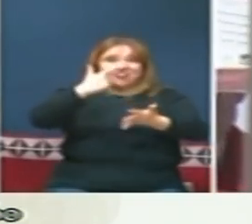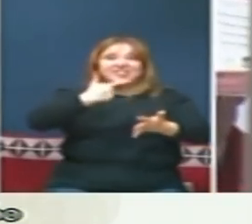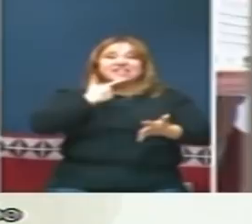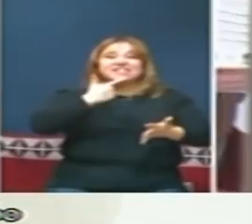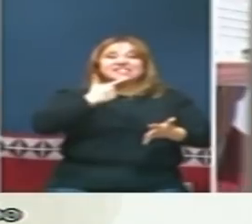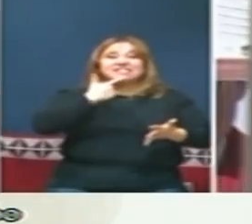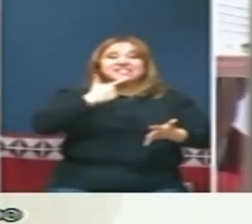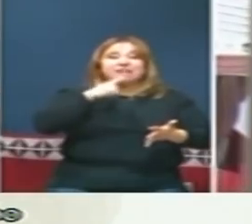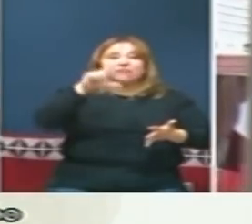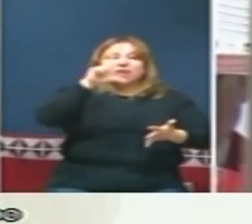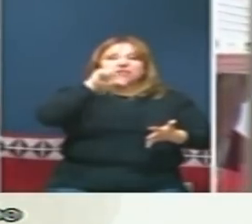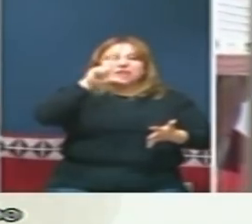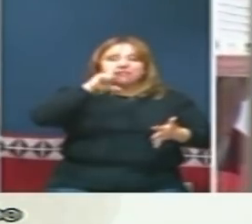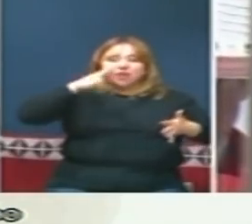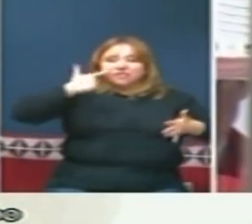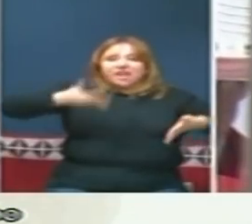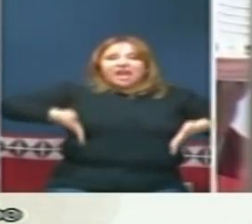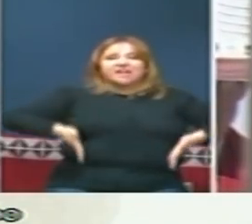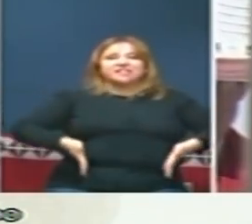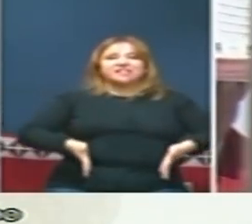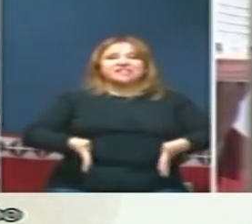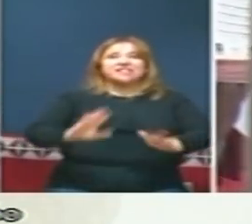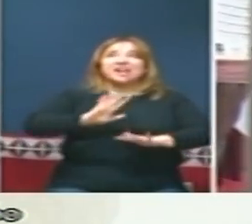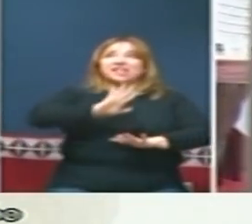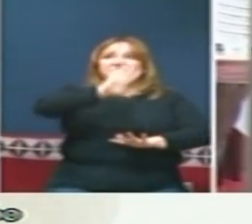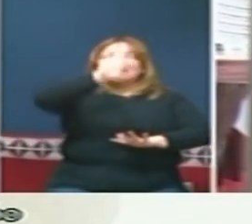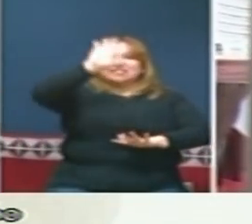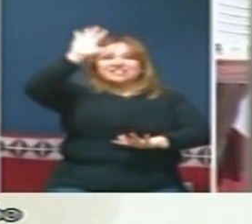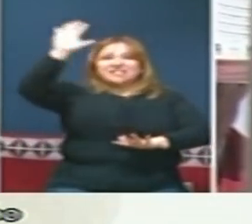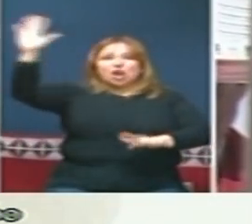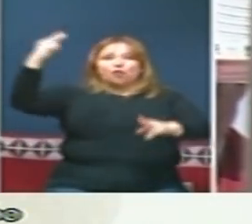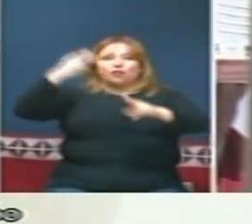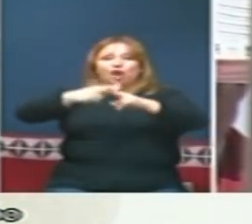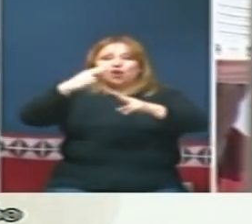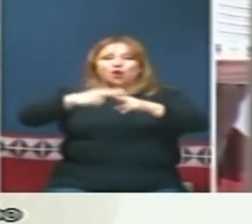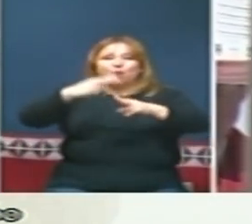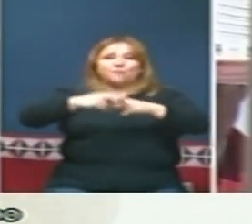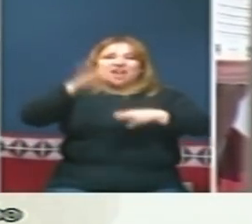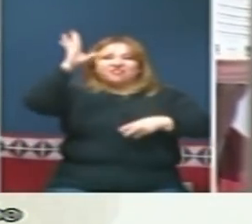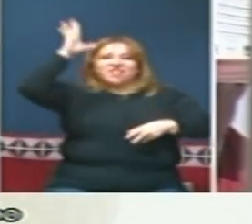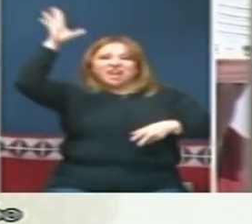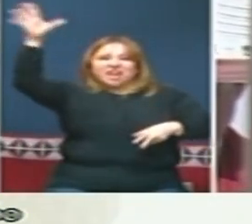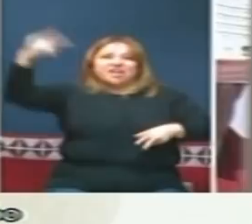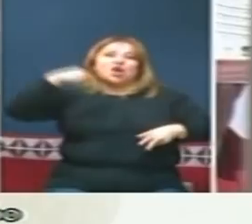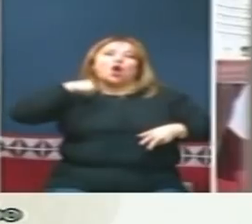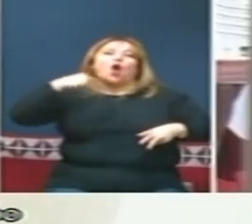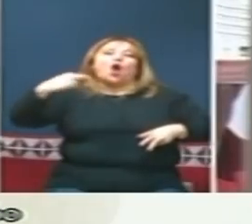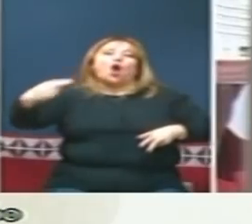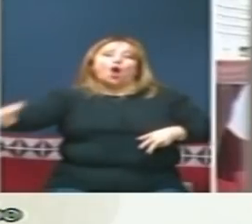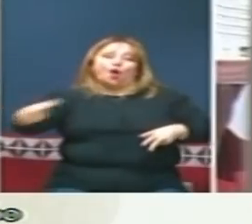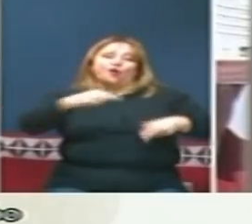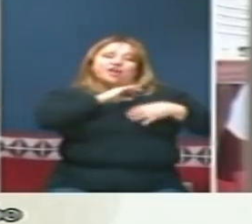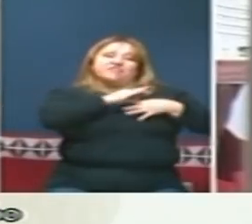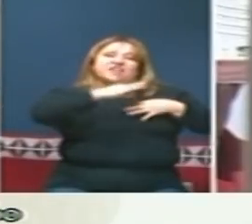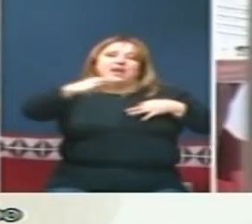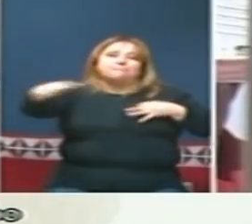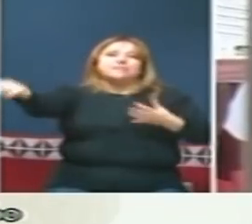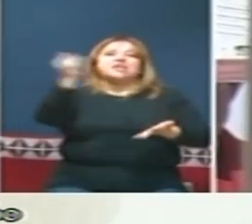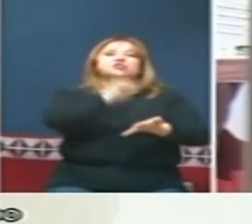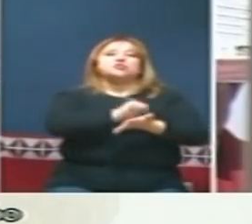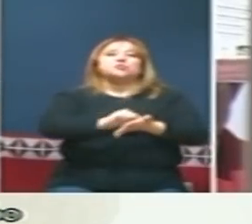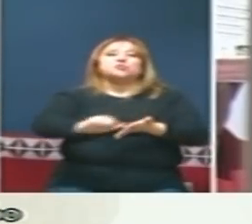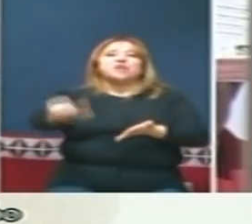de julio, día de su nacimiento al cielo, en el nombre del Padre, y del Hijo, y del Espíritu